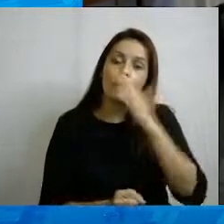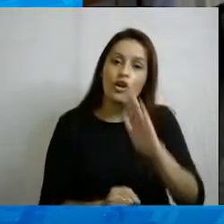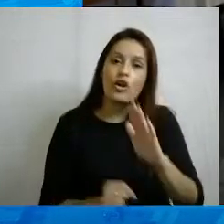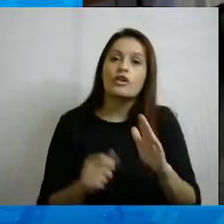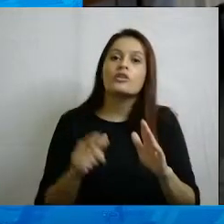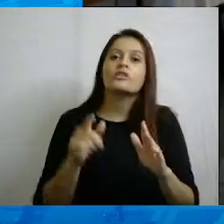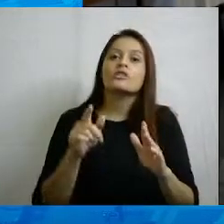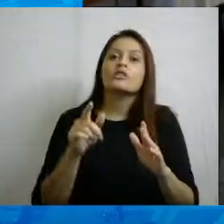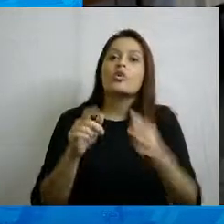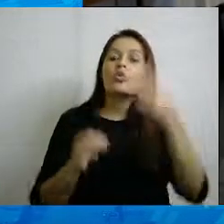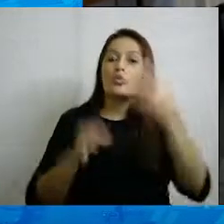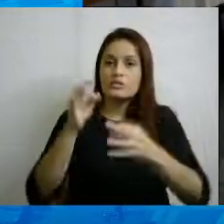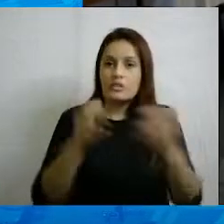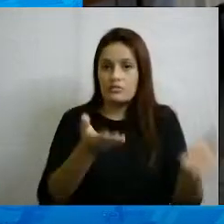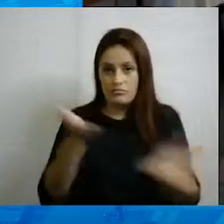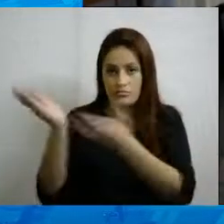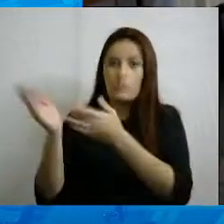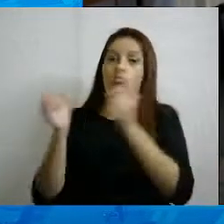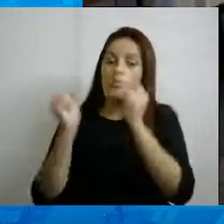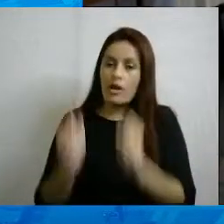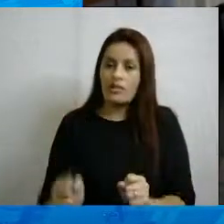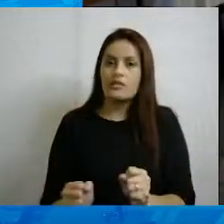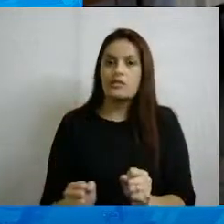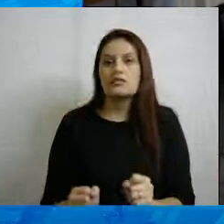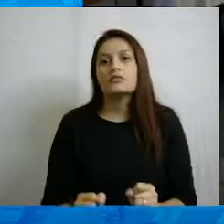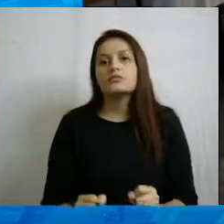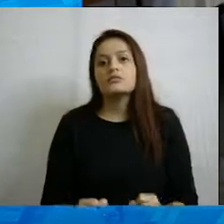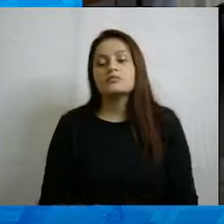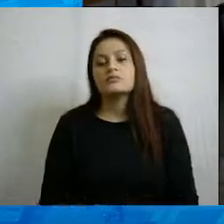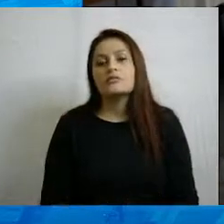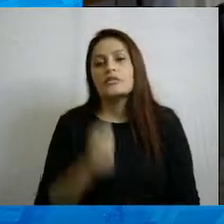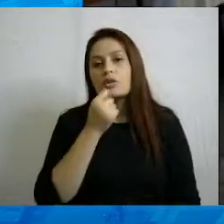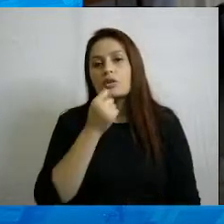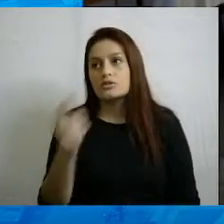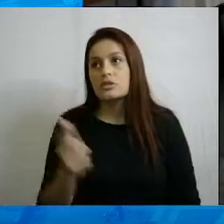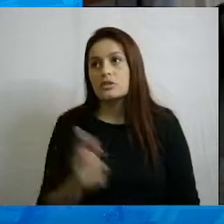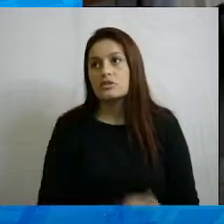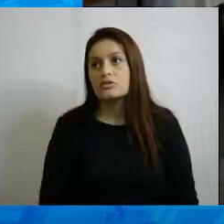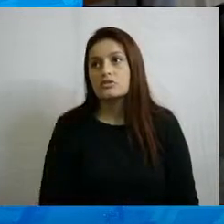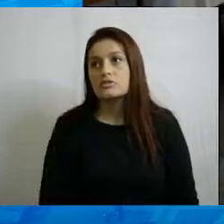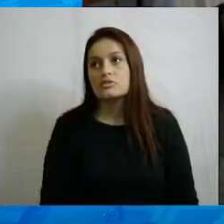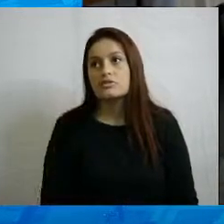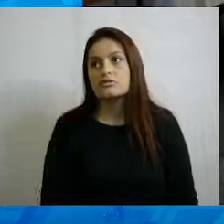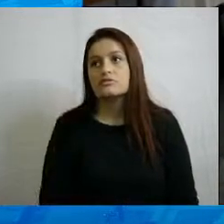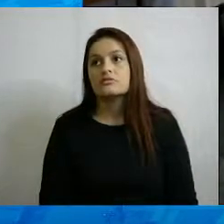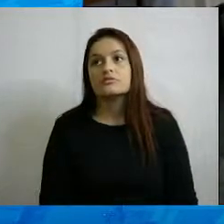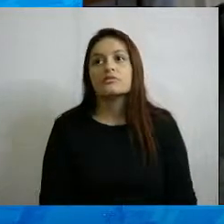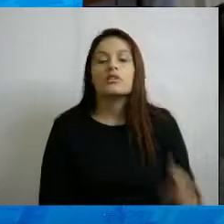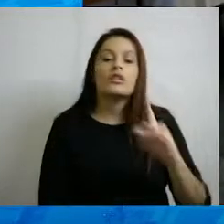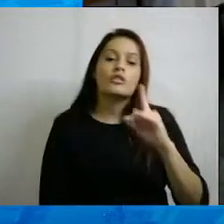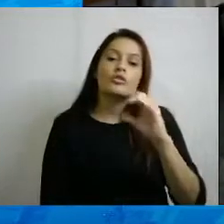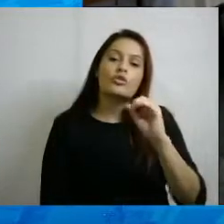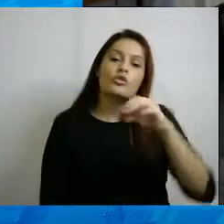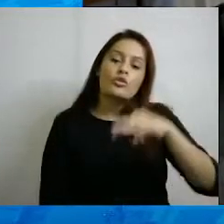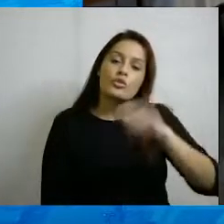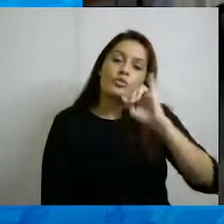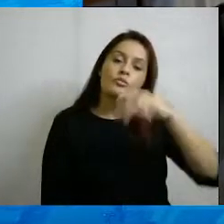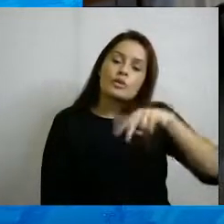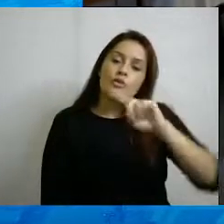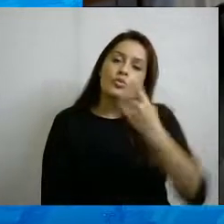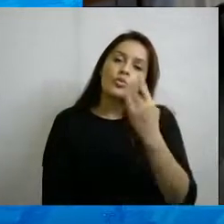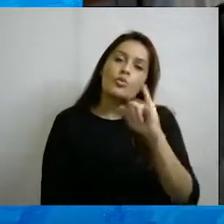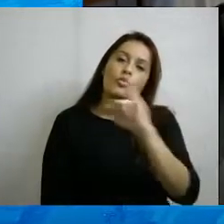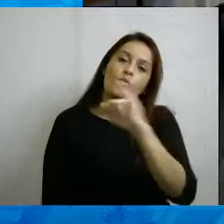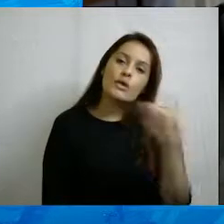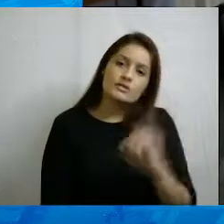Judicial. Yo creo que aquí hay acciones que se puedan levantar. Concejal Domínguez y concejal Larcón.